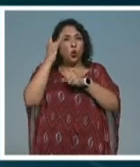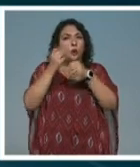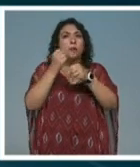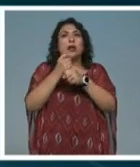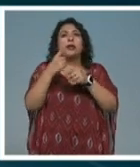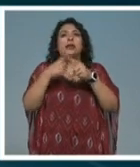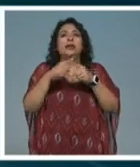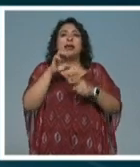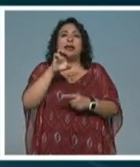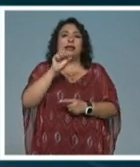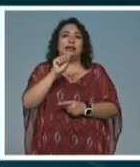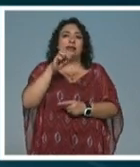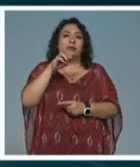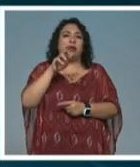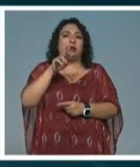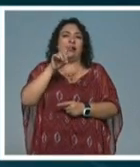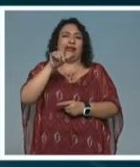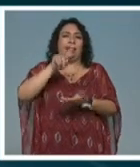La Esmeralda.